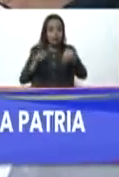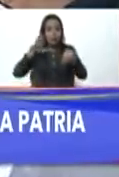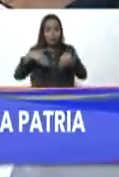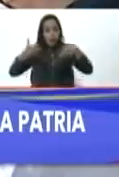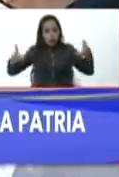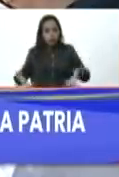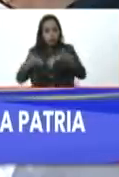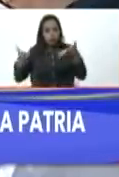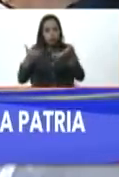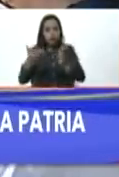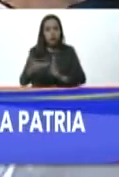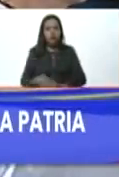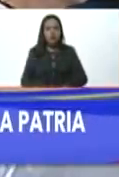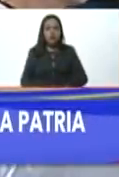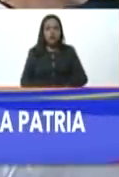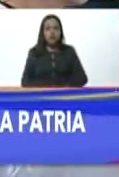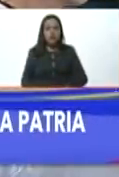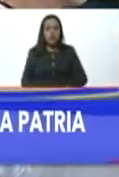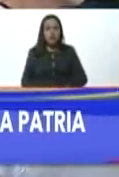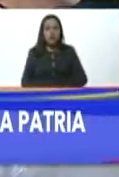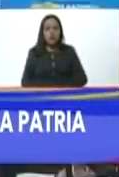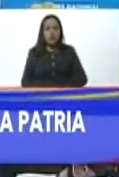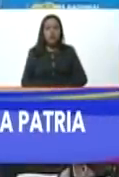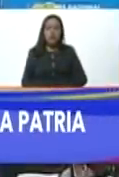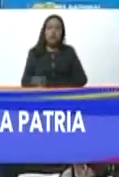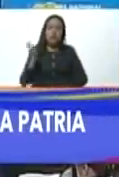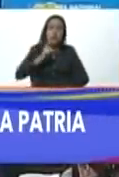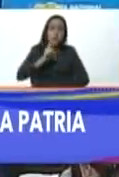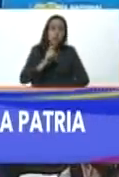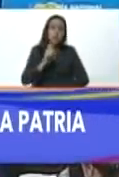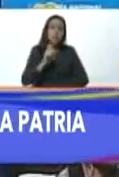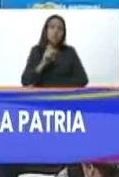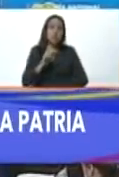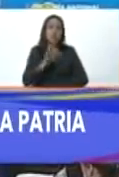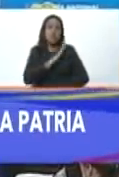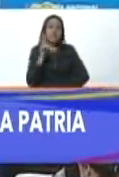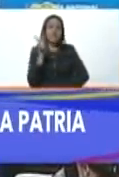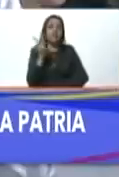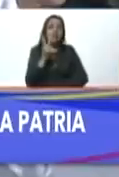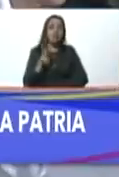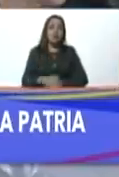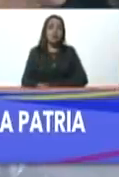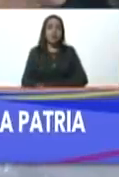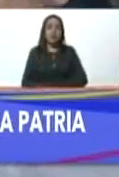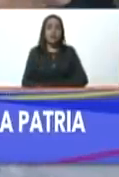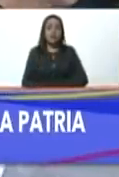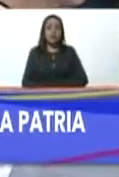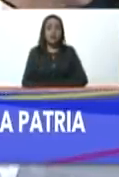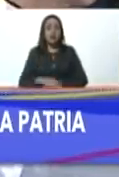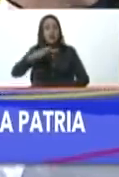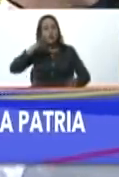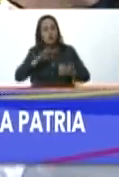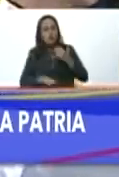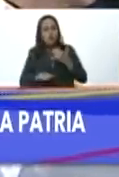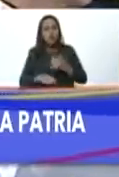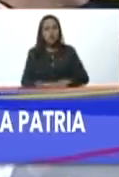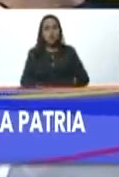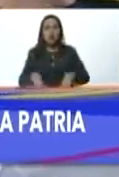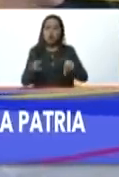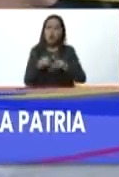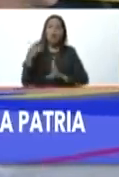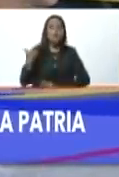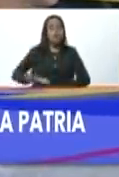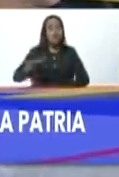las necesidades que en materia de salud nuestro país amerite. Por último, pero no menos